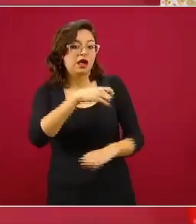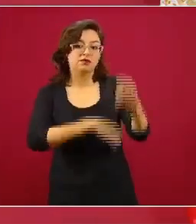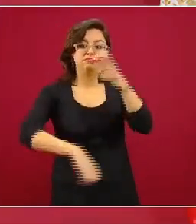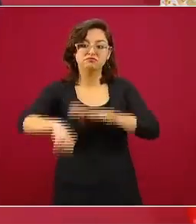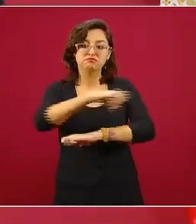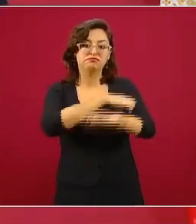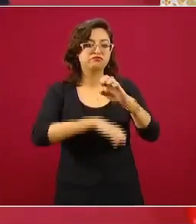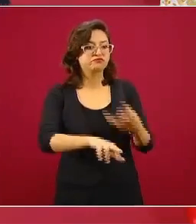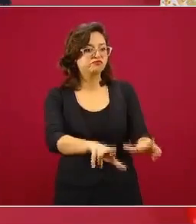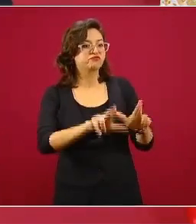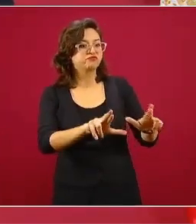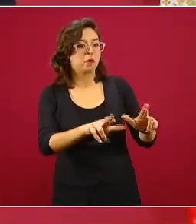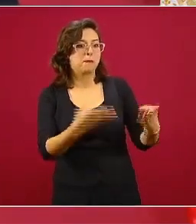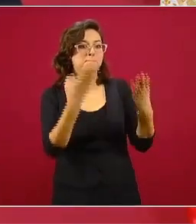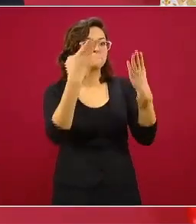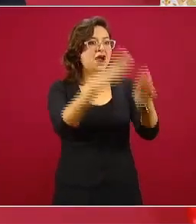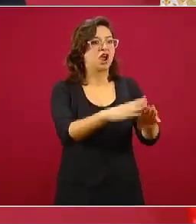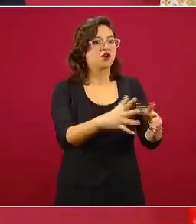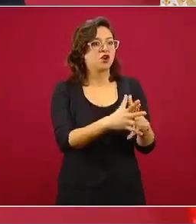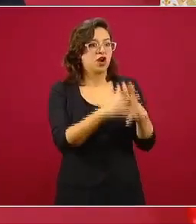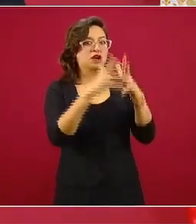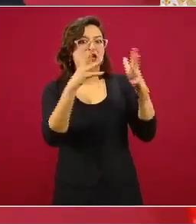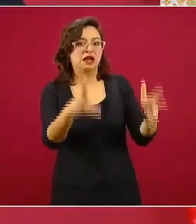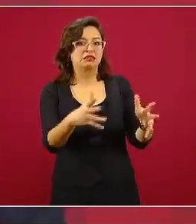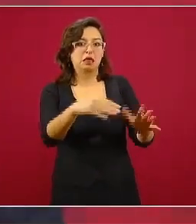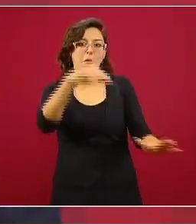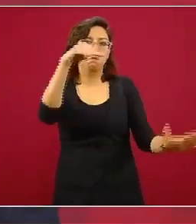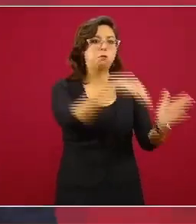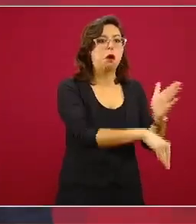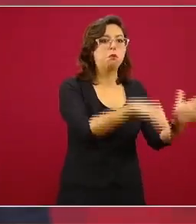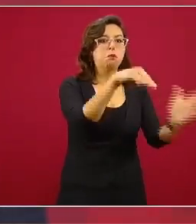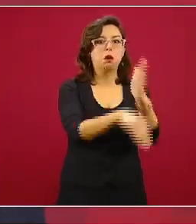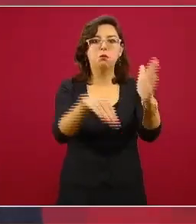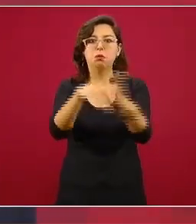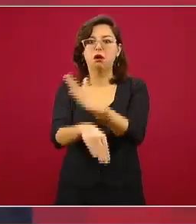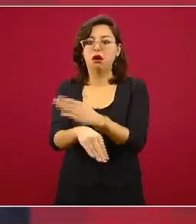empresas o instituciones financieras en quiebra.